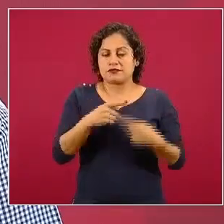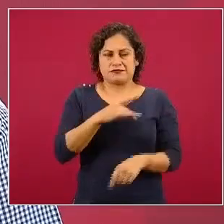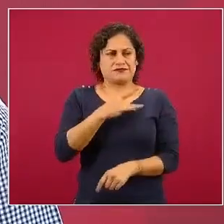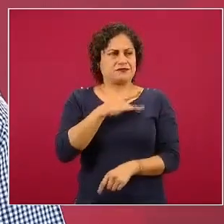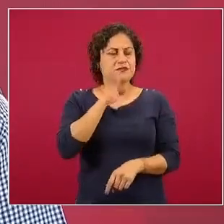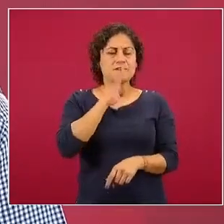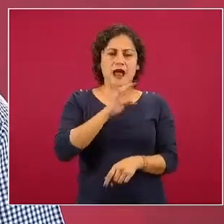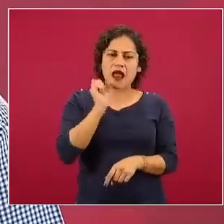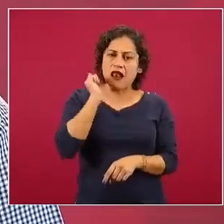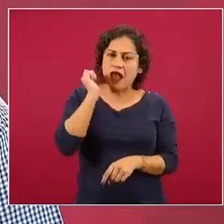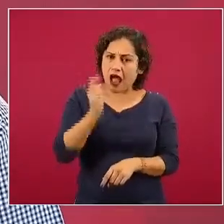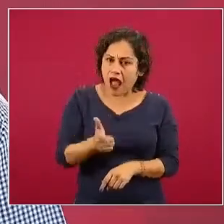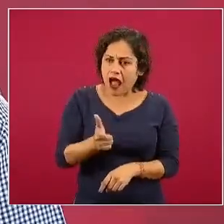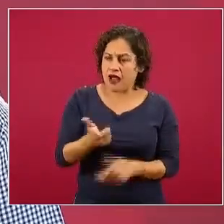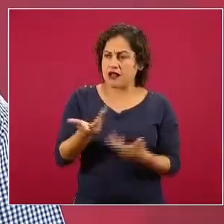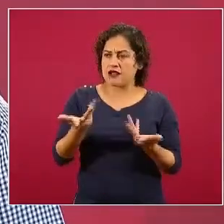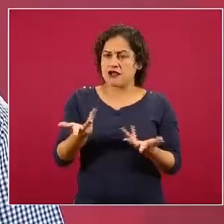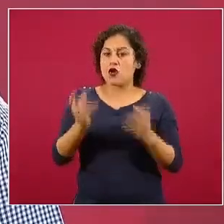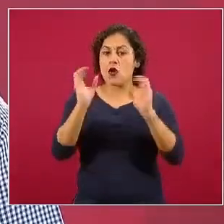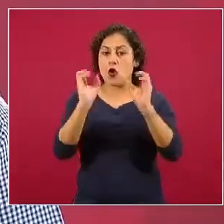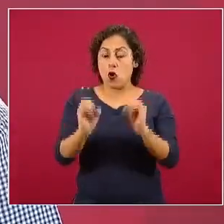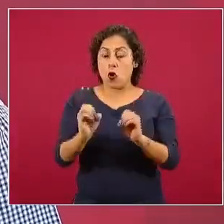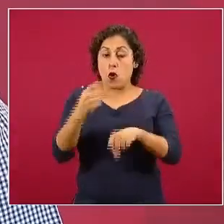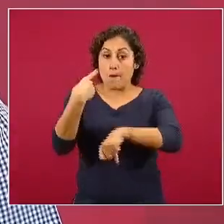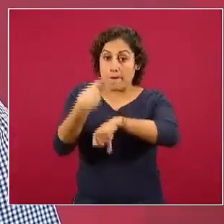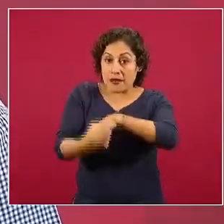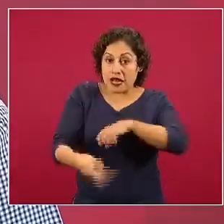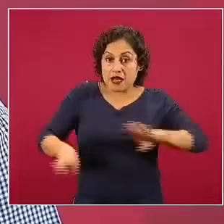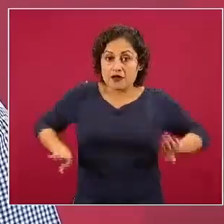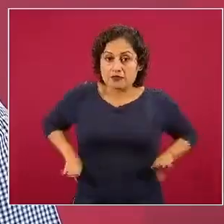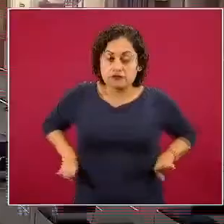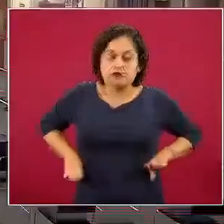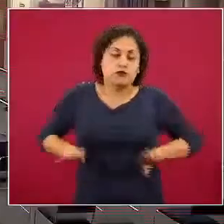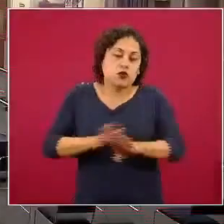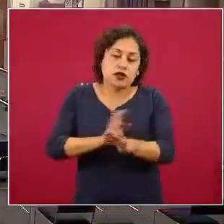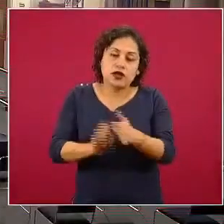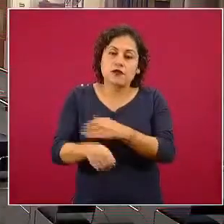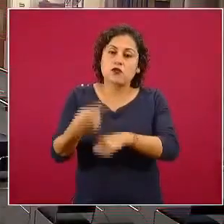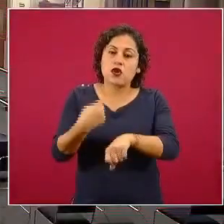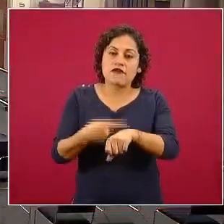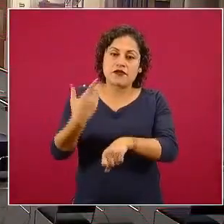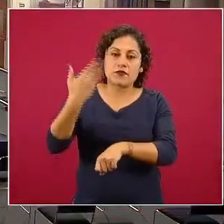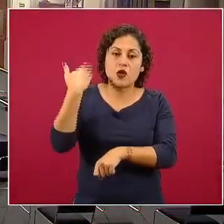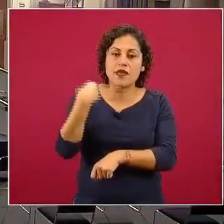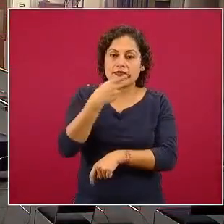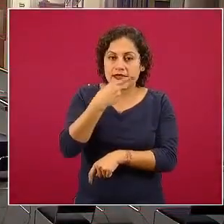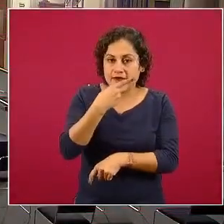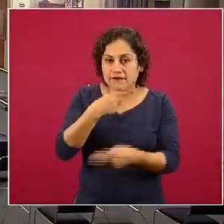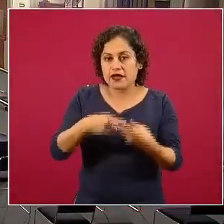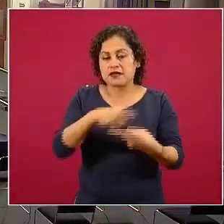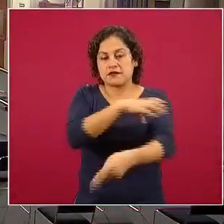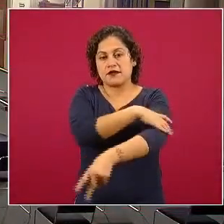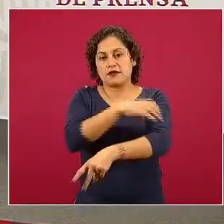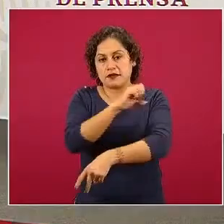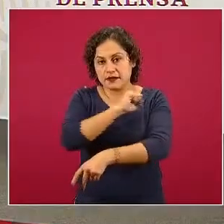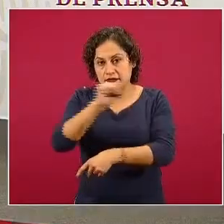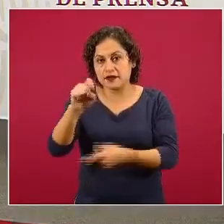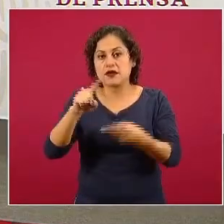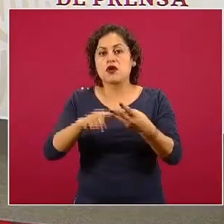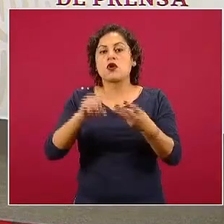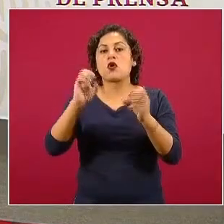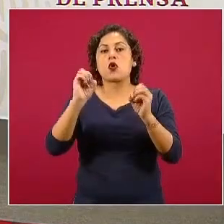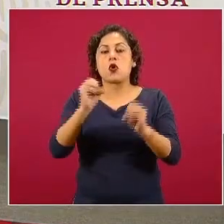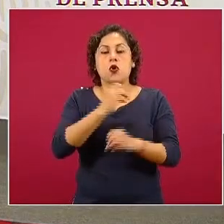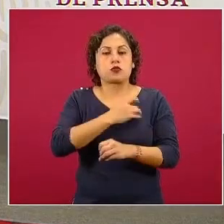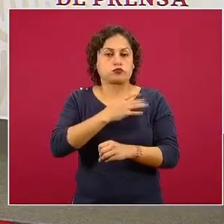la enfermedad, que tiene una comorbilidad, es decir, que es diabético, que es hipertenso, que tiene algún grado de inmunosupresión,